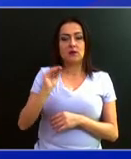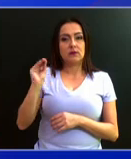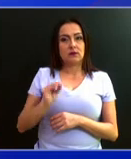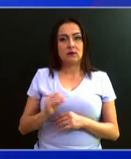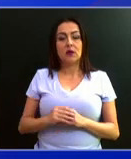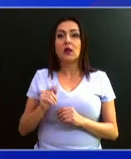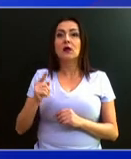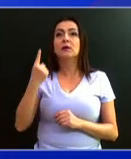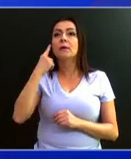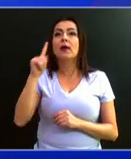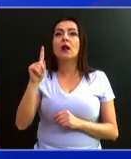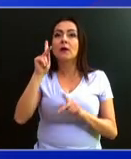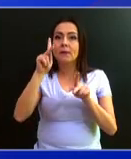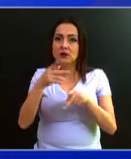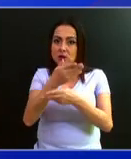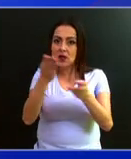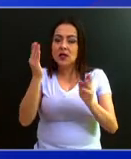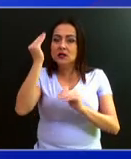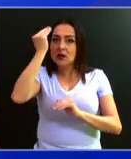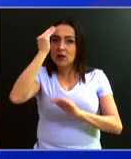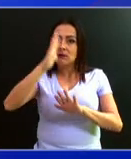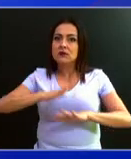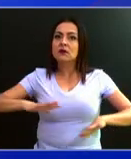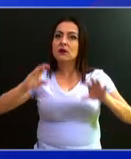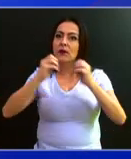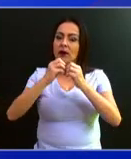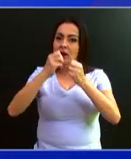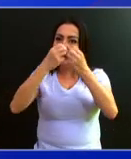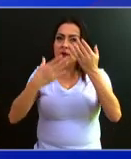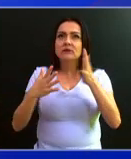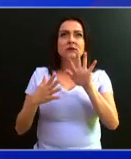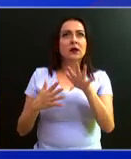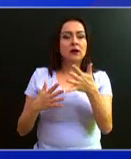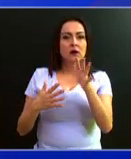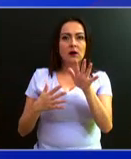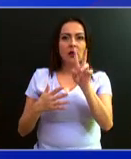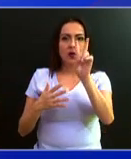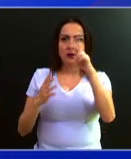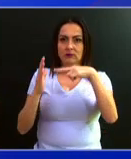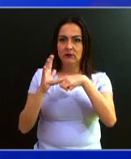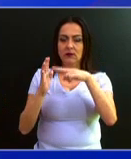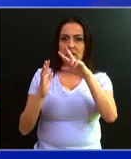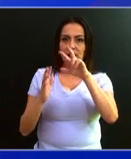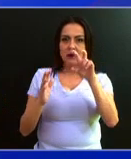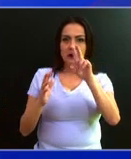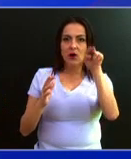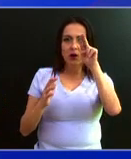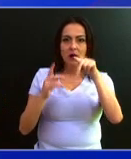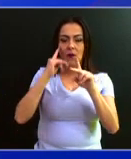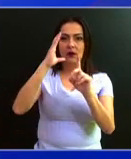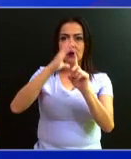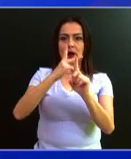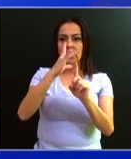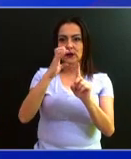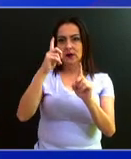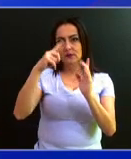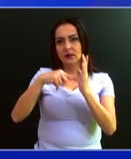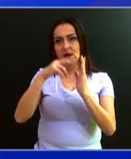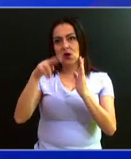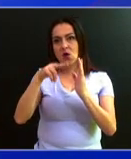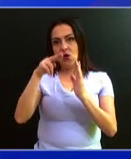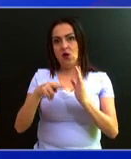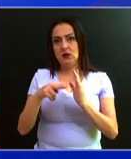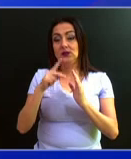2,3%. Esto, para que los televidentes tengan un contexto más amplio, sería aproximadamente 2,300 colones por cada 100,000 colones